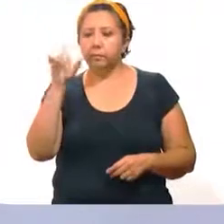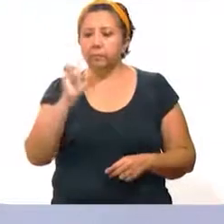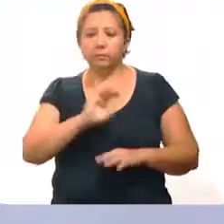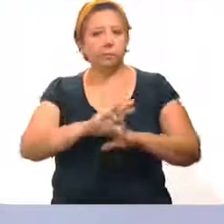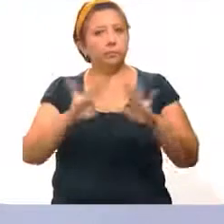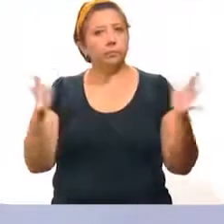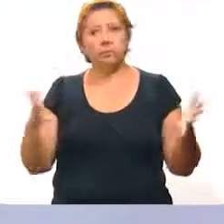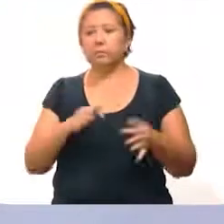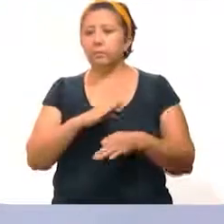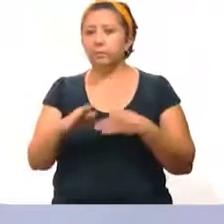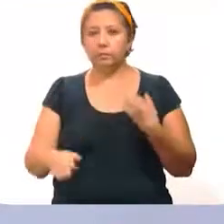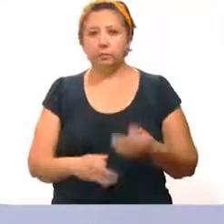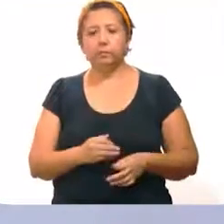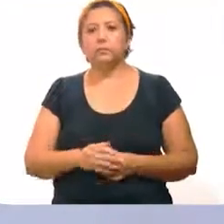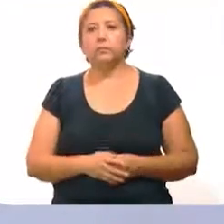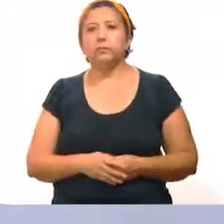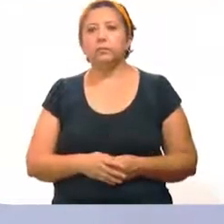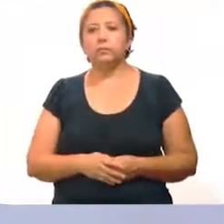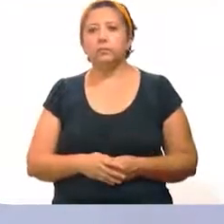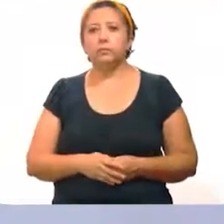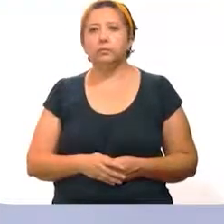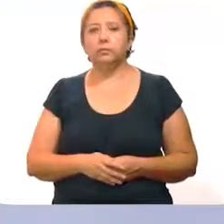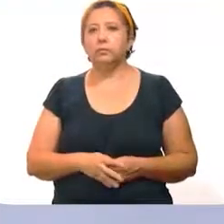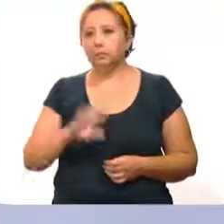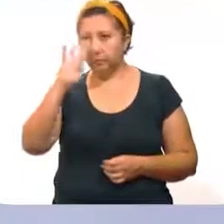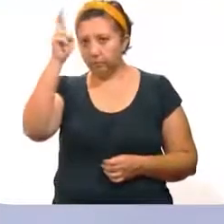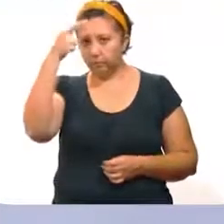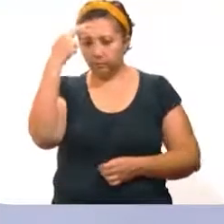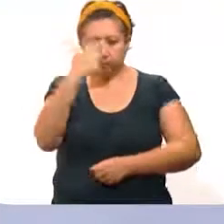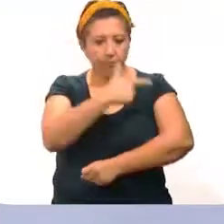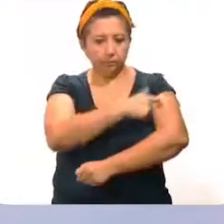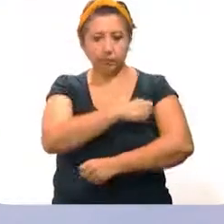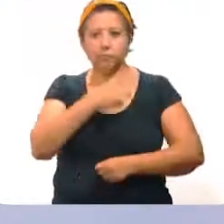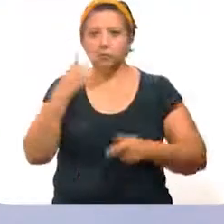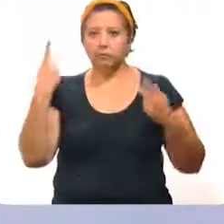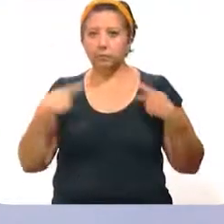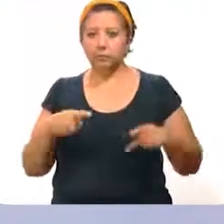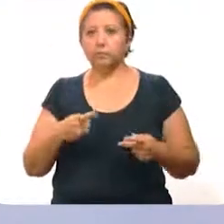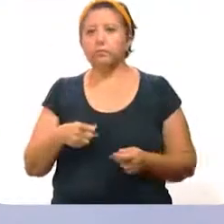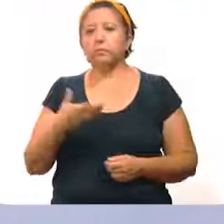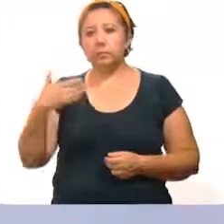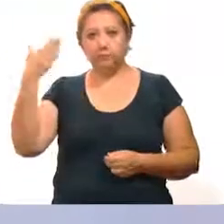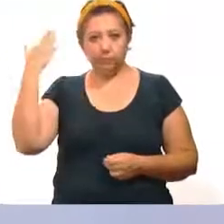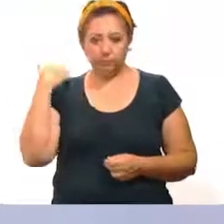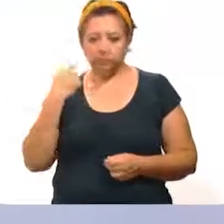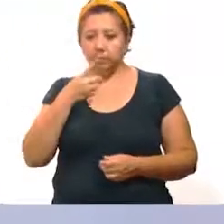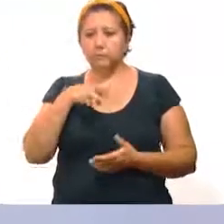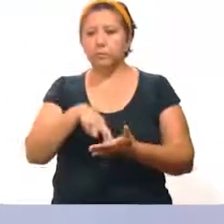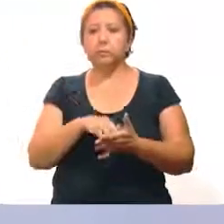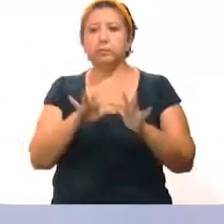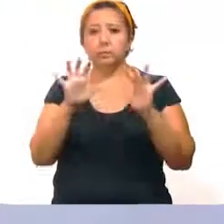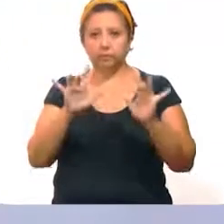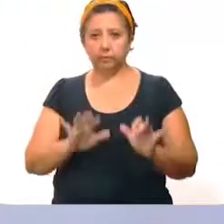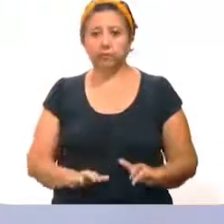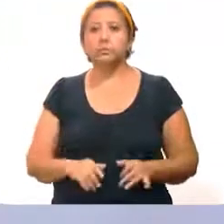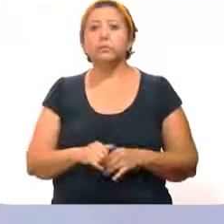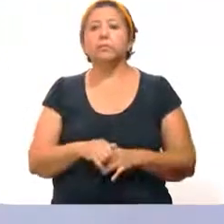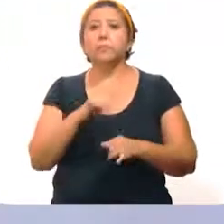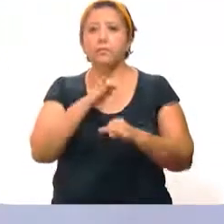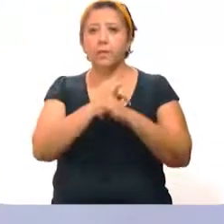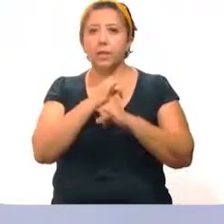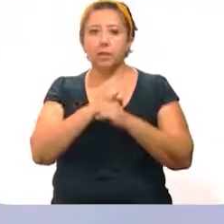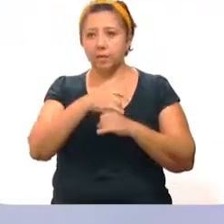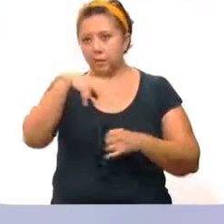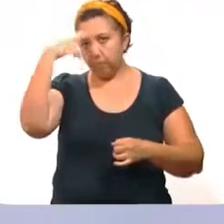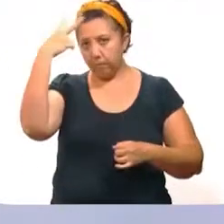se aplicaron en su totalidad. Se recuerda que las vacunas se ponen a la población que ha sido previamente registrada y seleccionada por medio